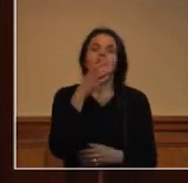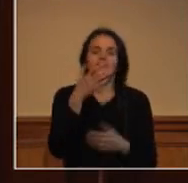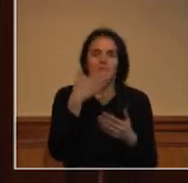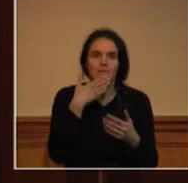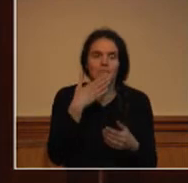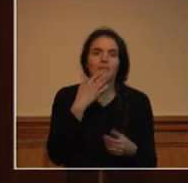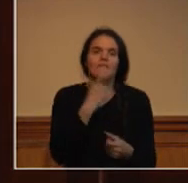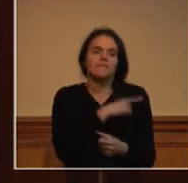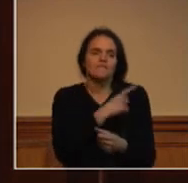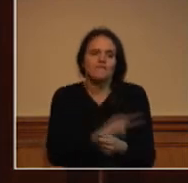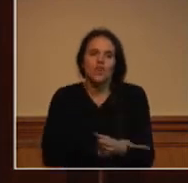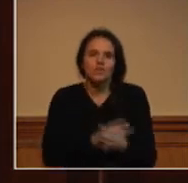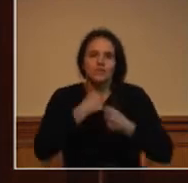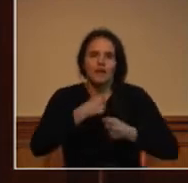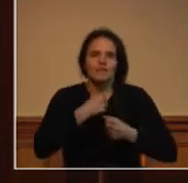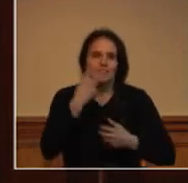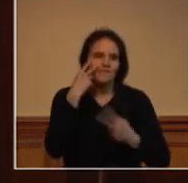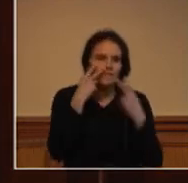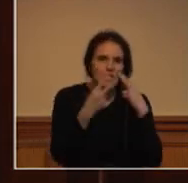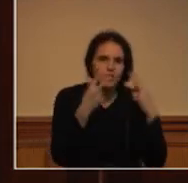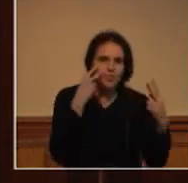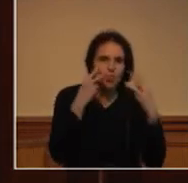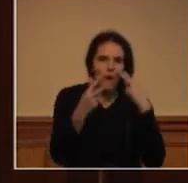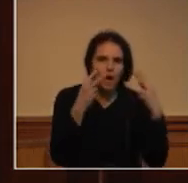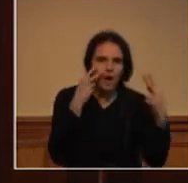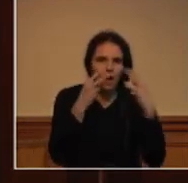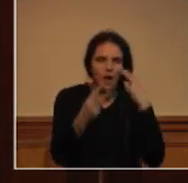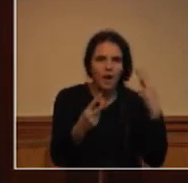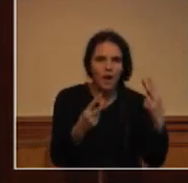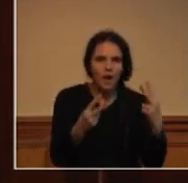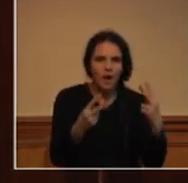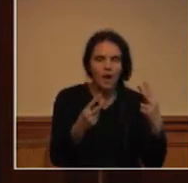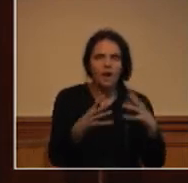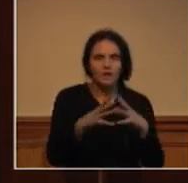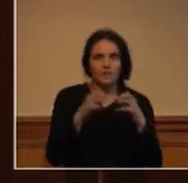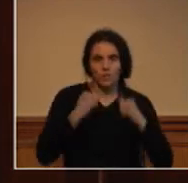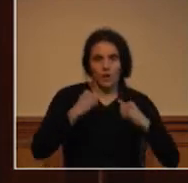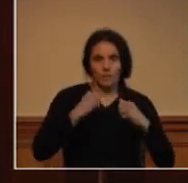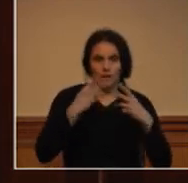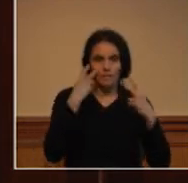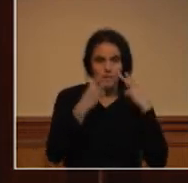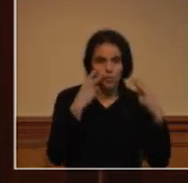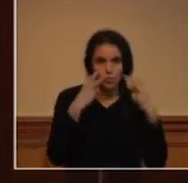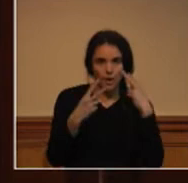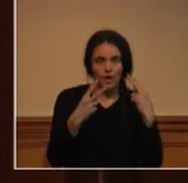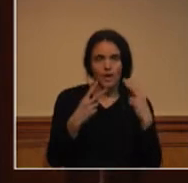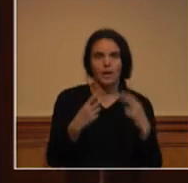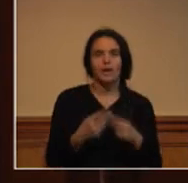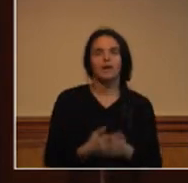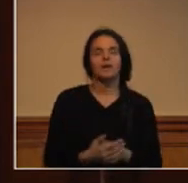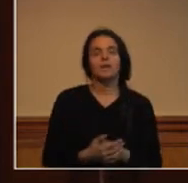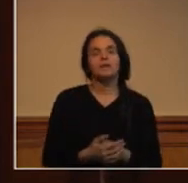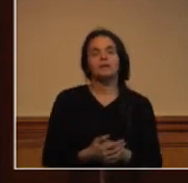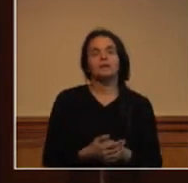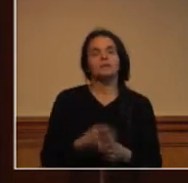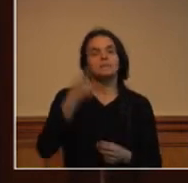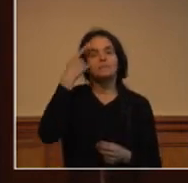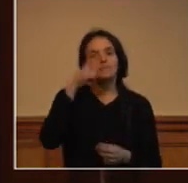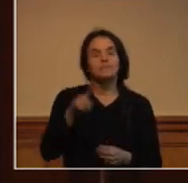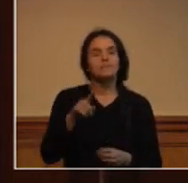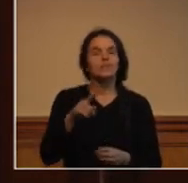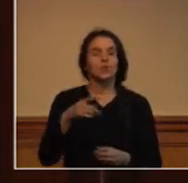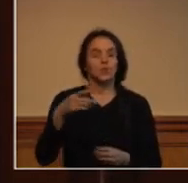fortalezas por ruta visual, ya que la ruta de superficie iba a estar súper fuerte, en detrimento de la